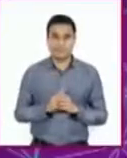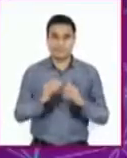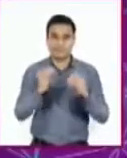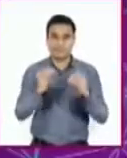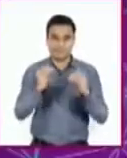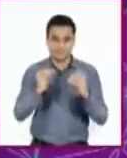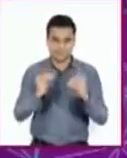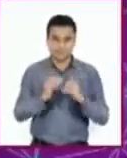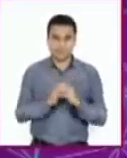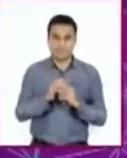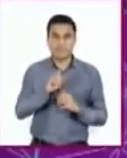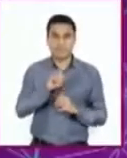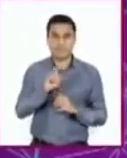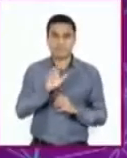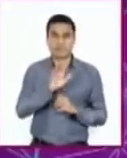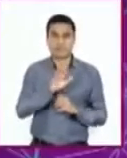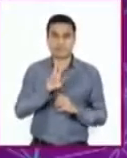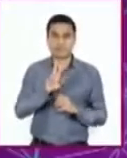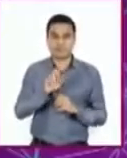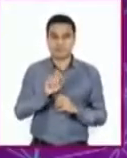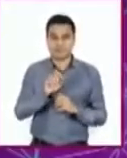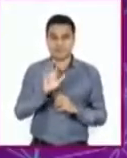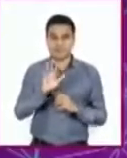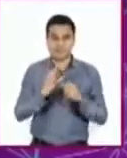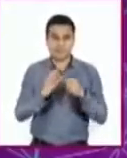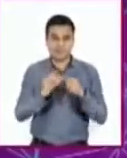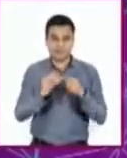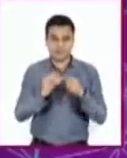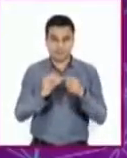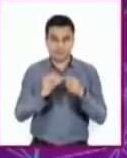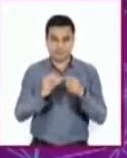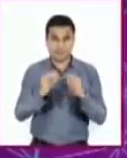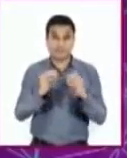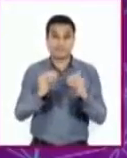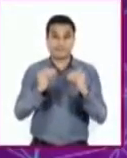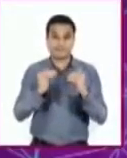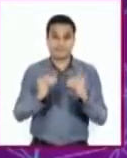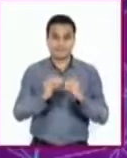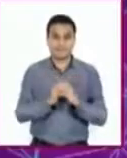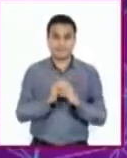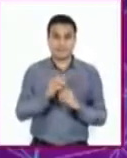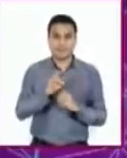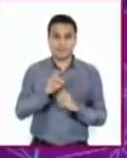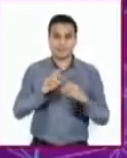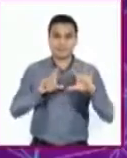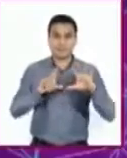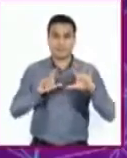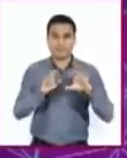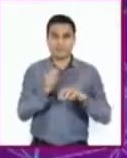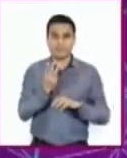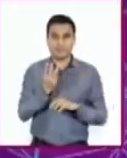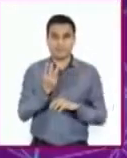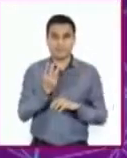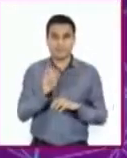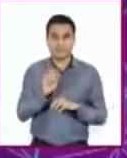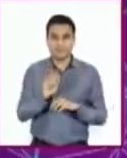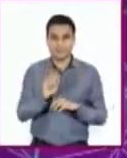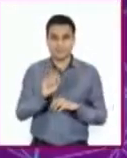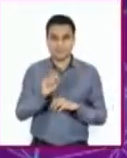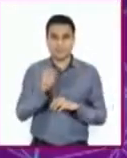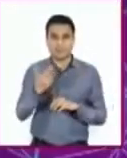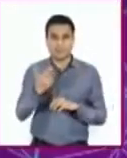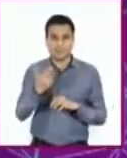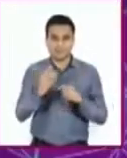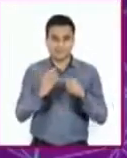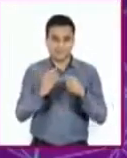negativo, 152 enteros 50 centésimos negativo y 723 enteros